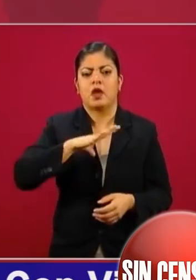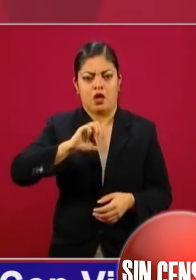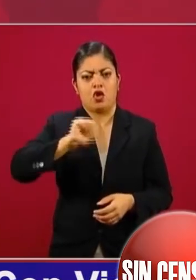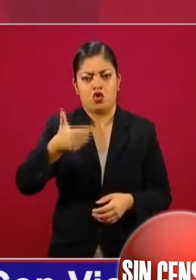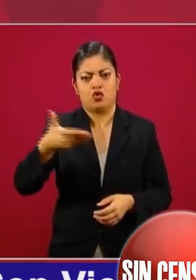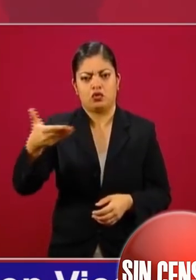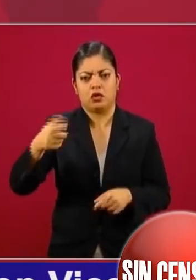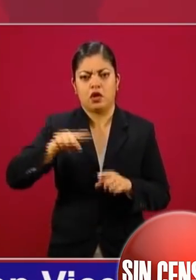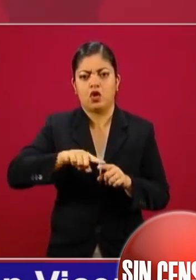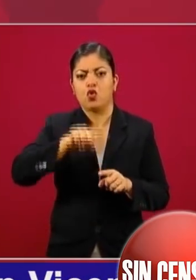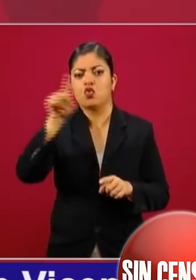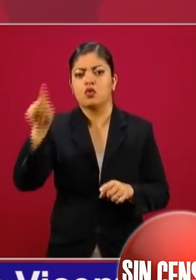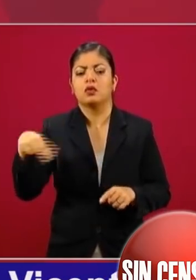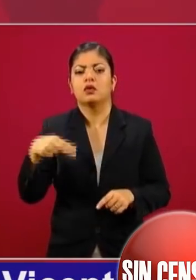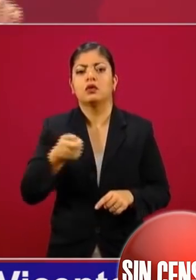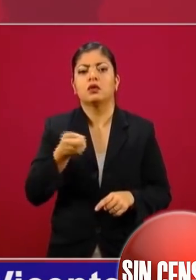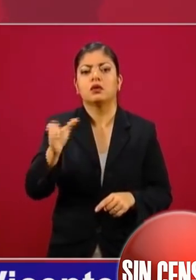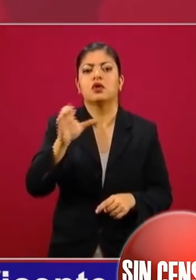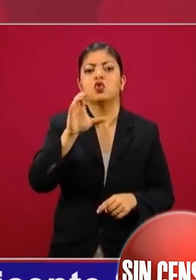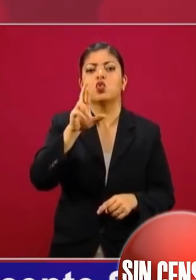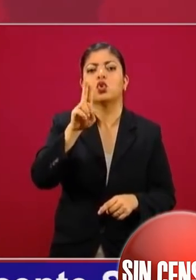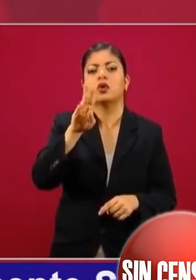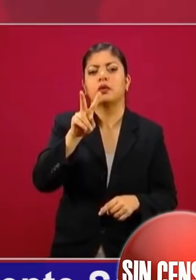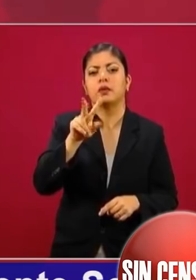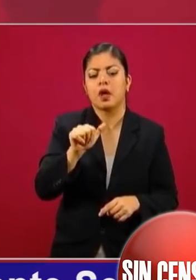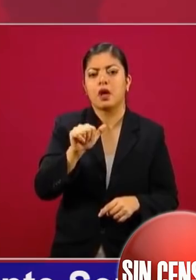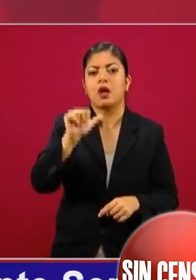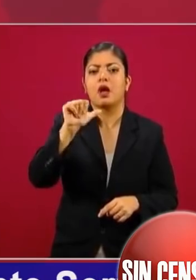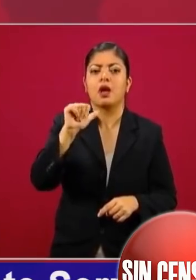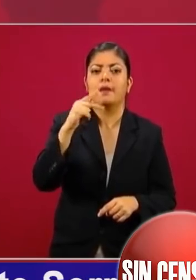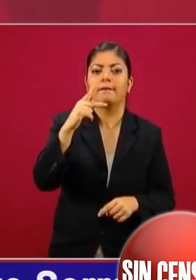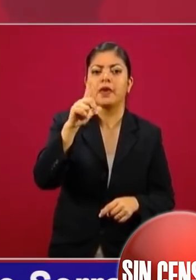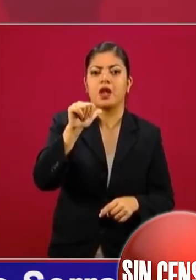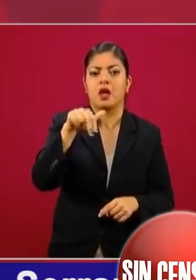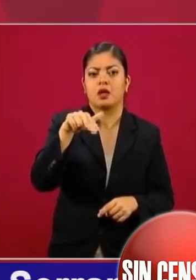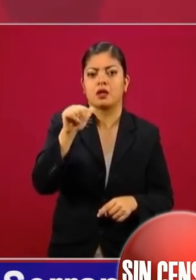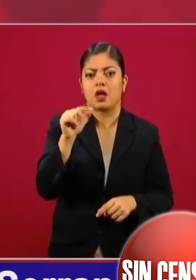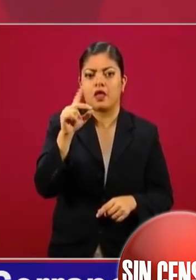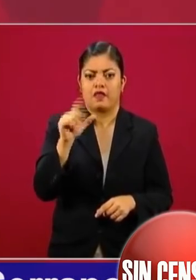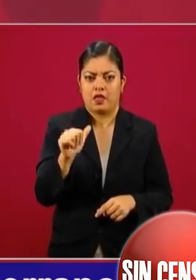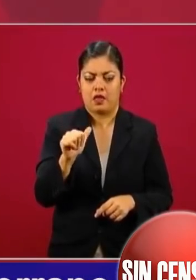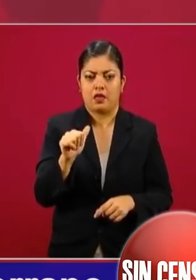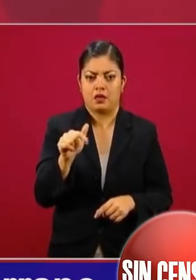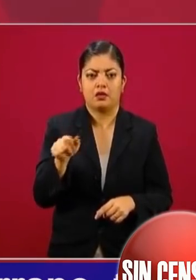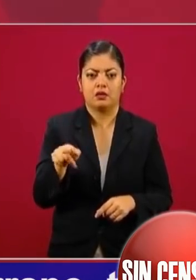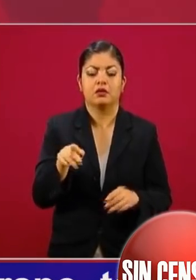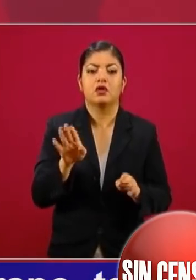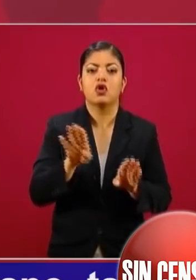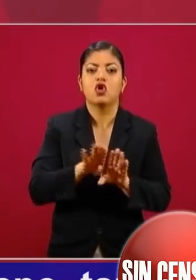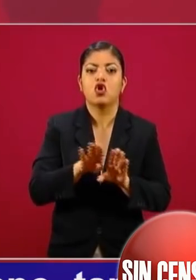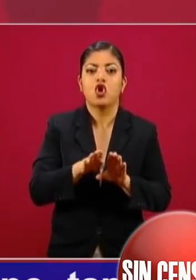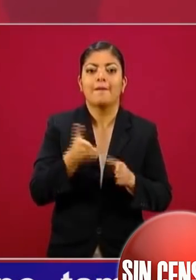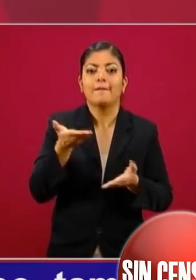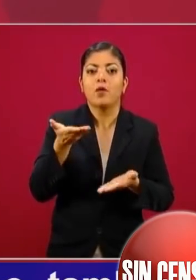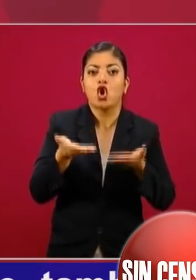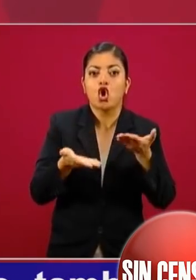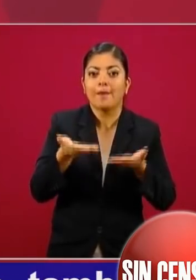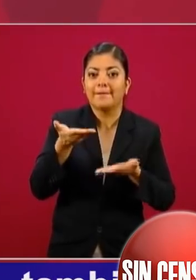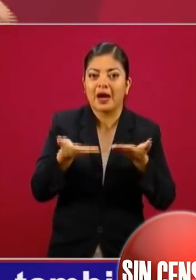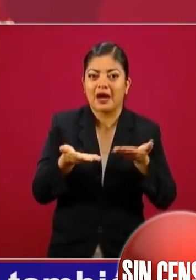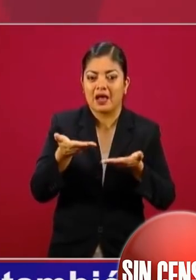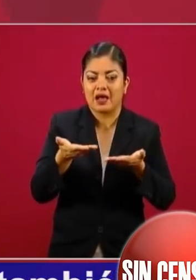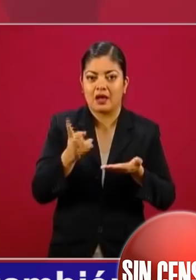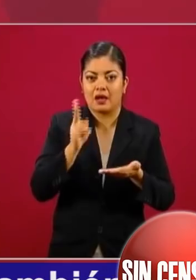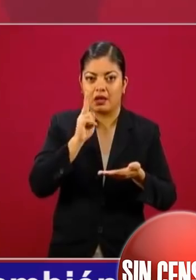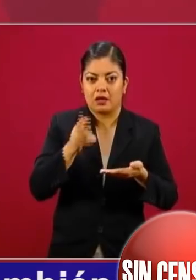es una curva que se le llama curva más plana o curva aplanada, es una curva comparativamente